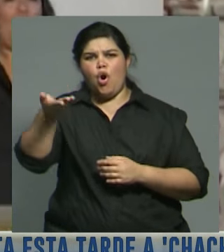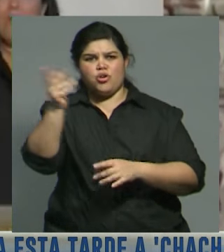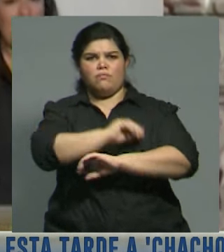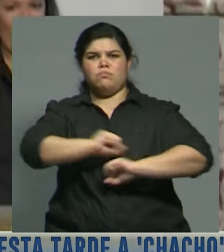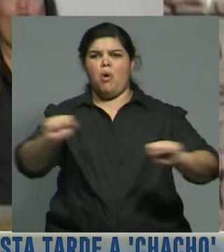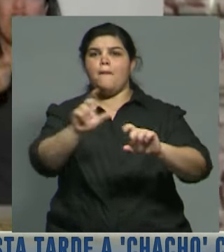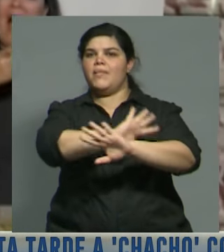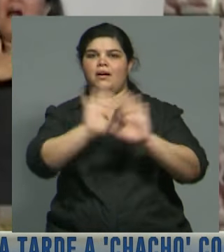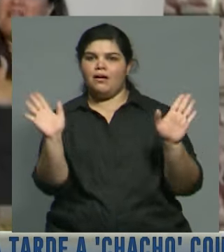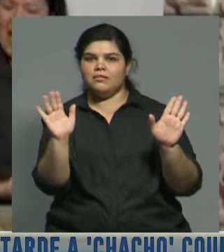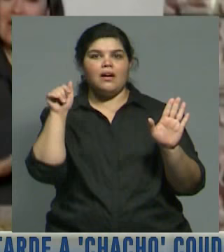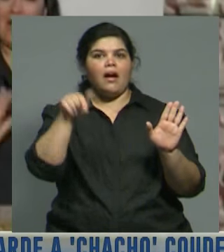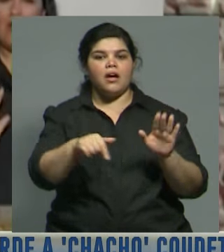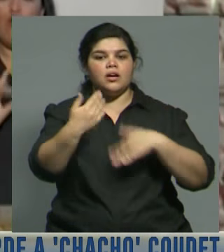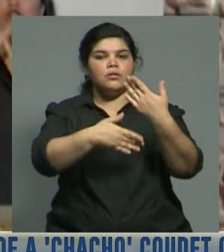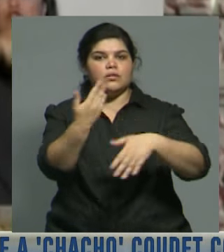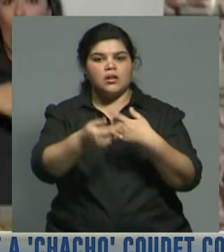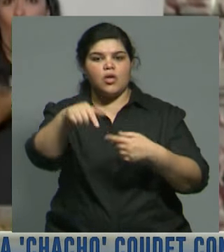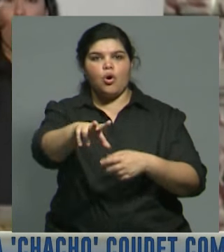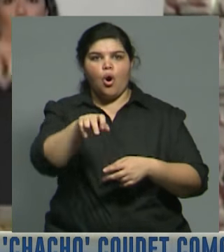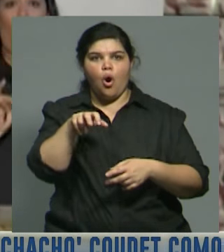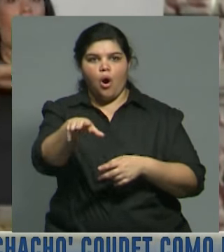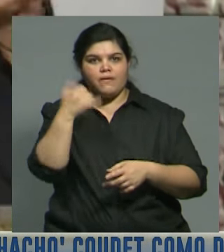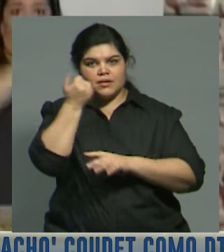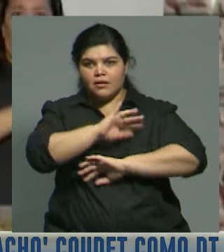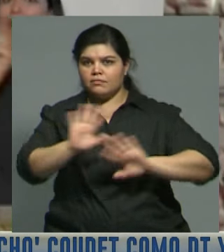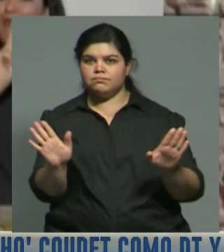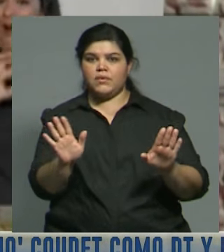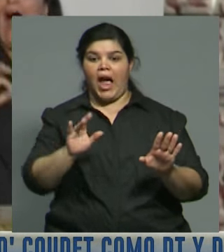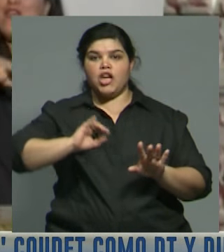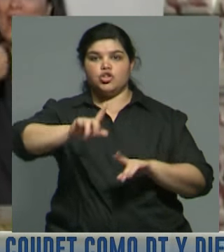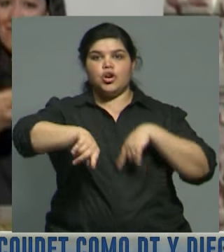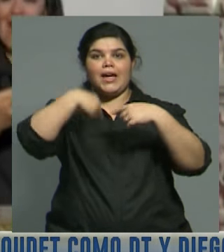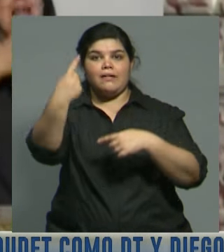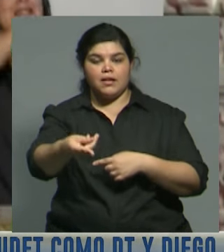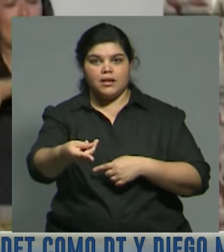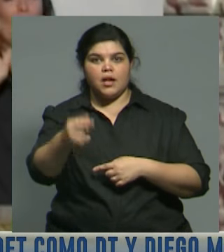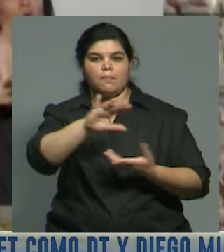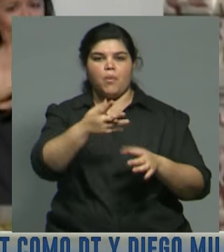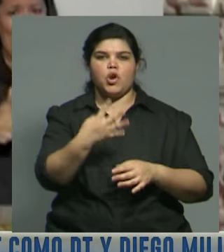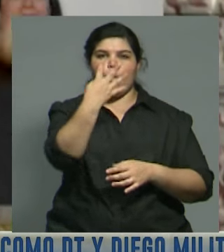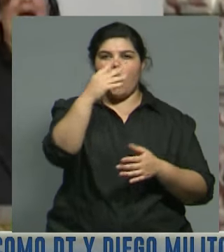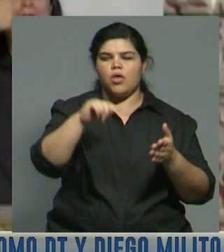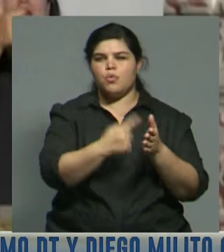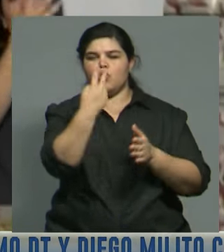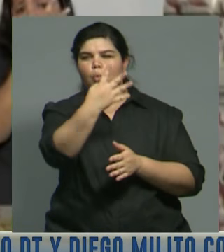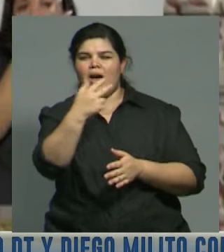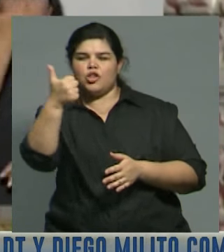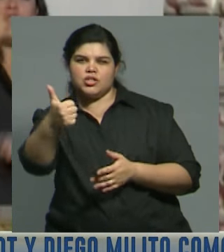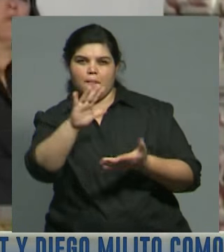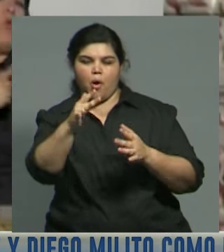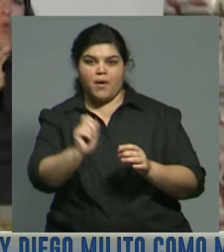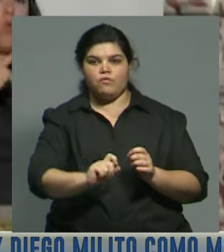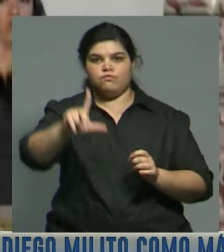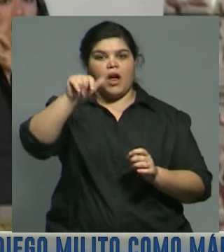les reduzca lo que hoy están cobrando. Y el año que viene le van a ganar entre 4 y 6 puntos a la inflación con esta fórmula